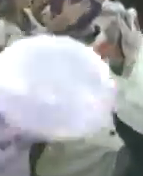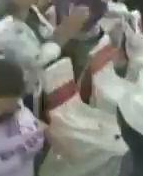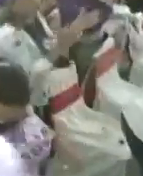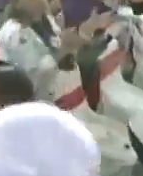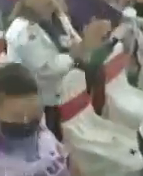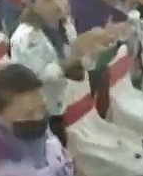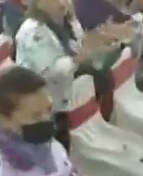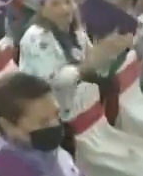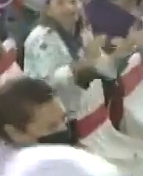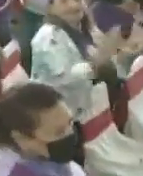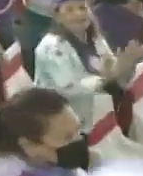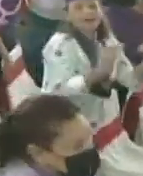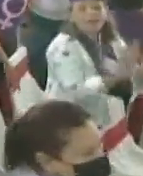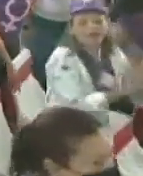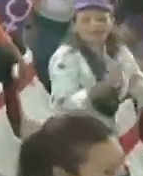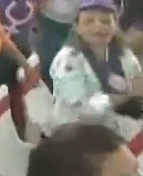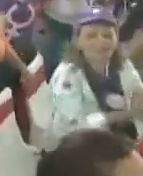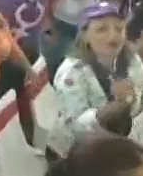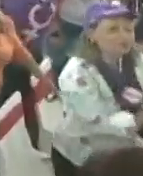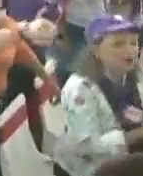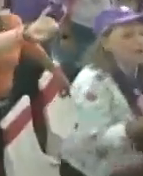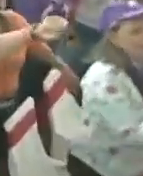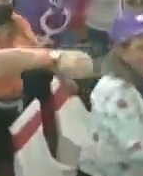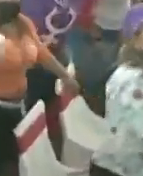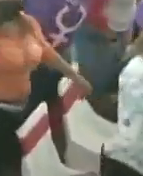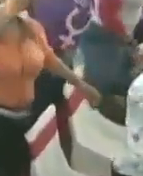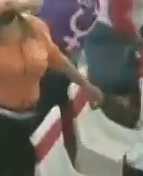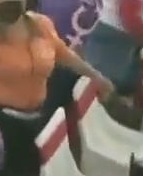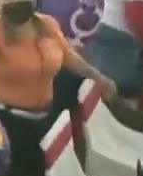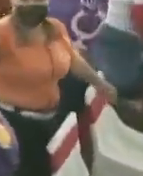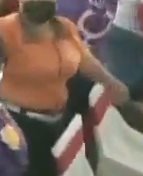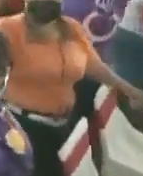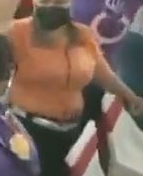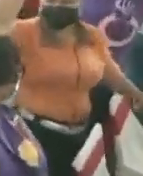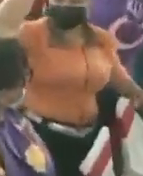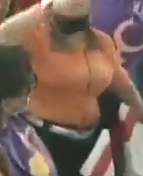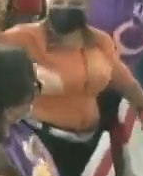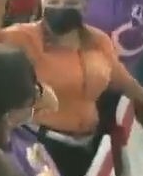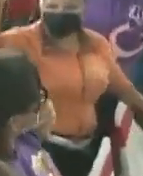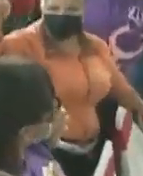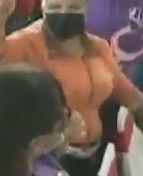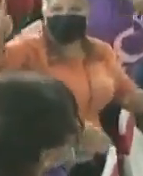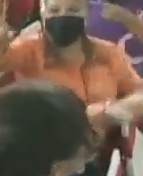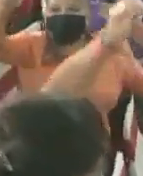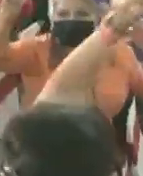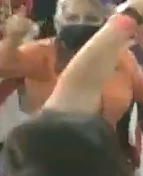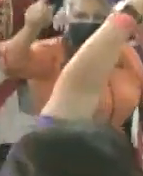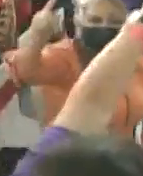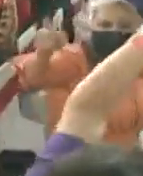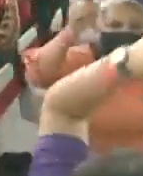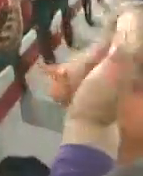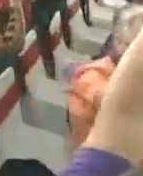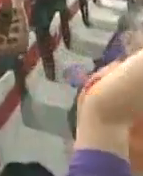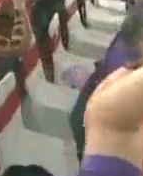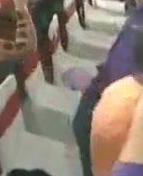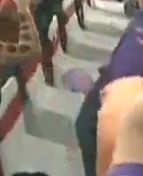patriótica feminista que se establece hoy como equipo promotor que representa a más de 5.000 mujeres